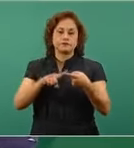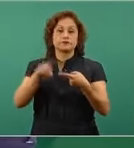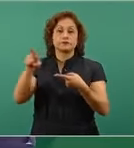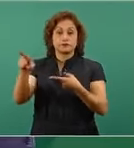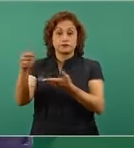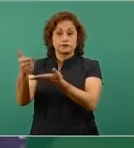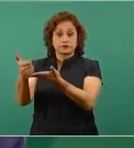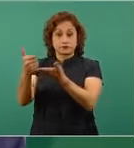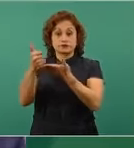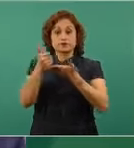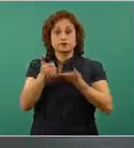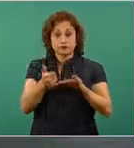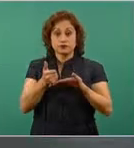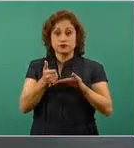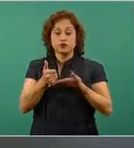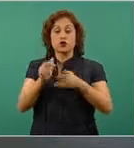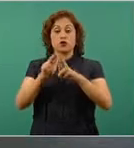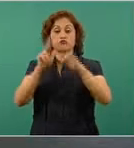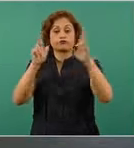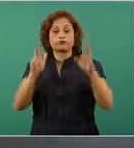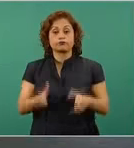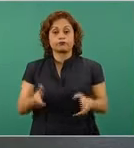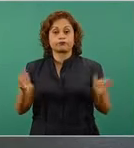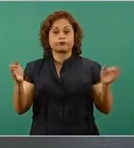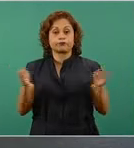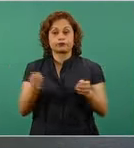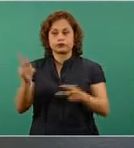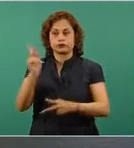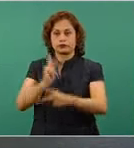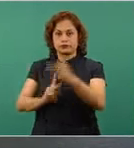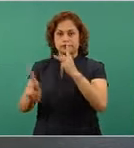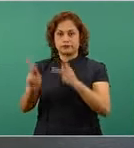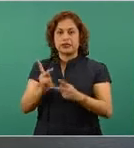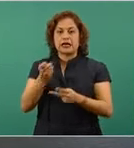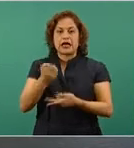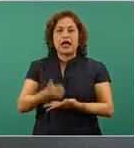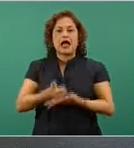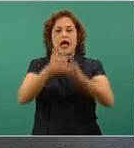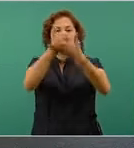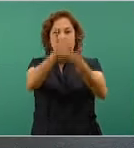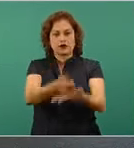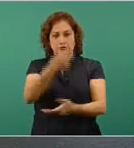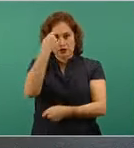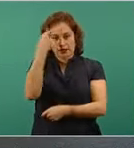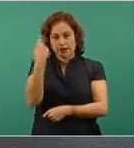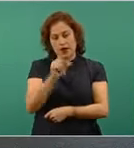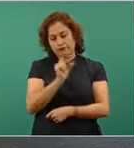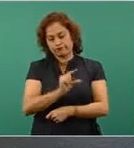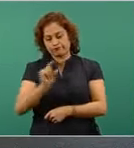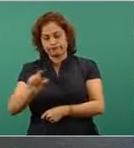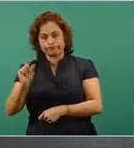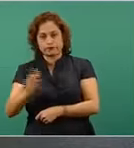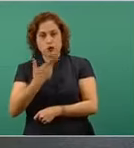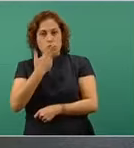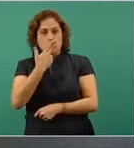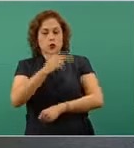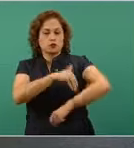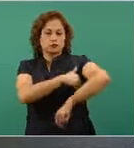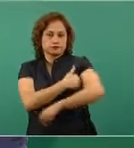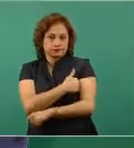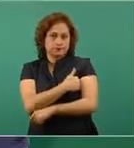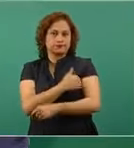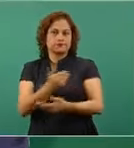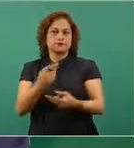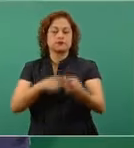provisto de ultracongeladores en préstamo que nos han permitido ampliar la red de ultracongelación y refrigeración.